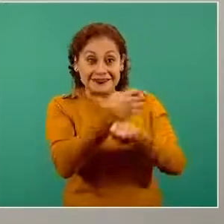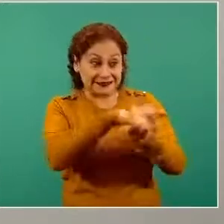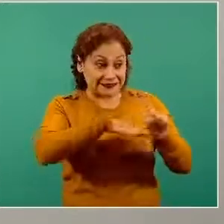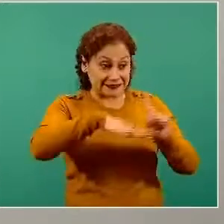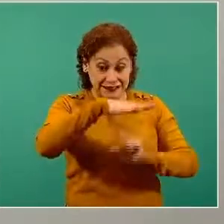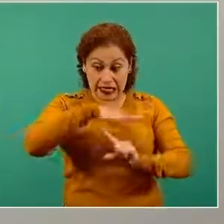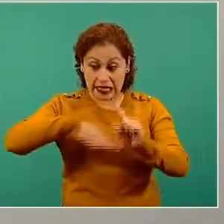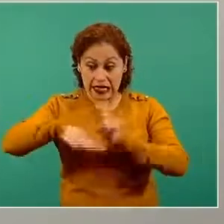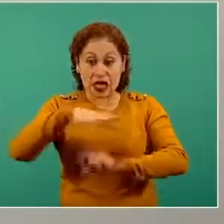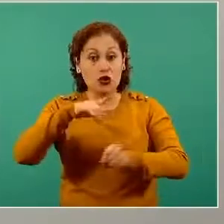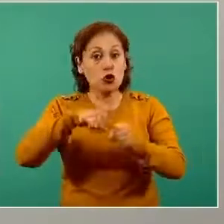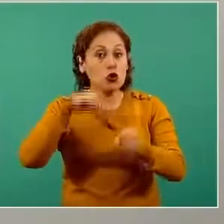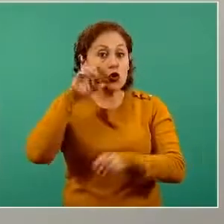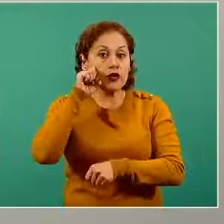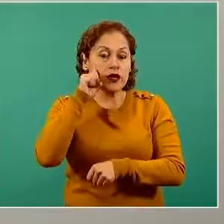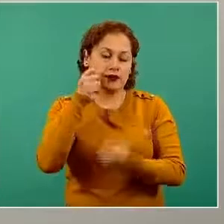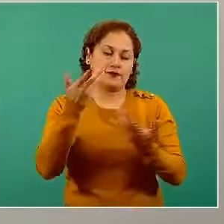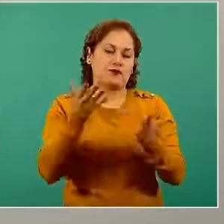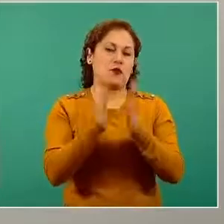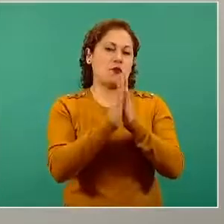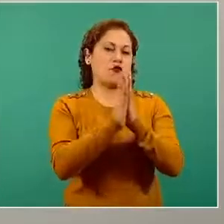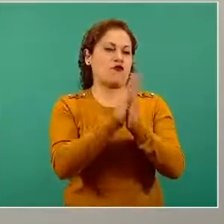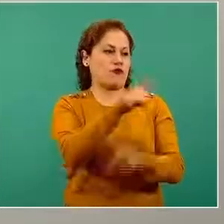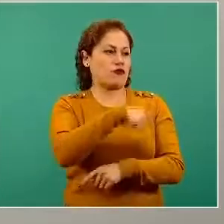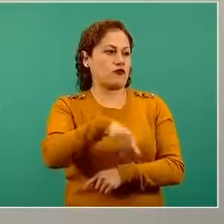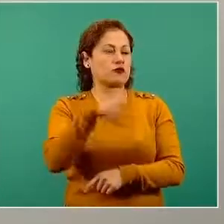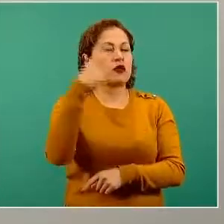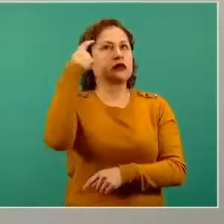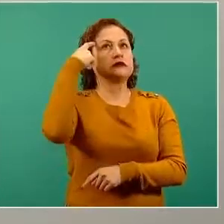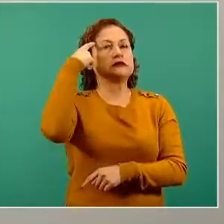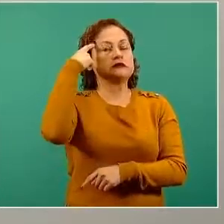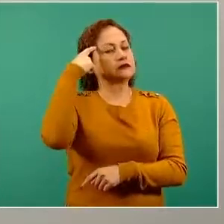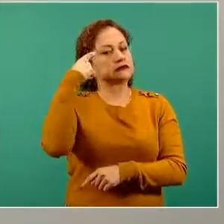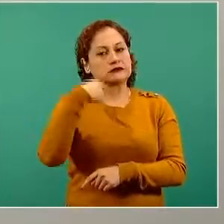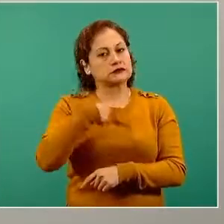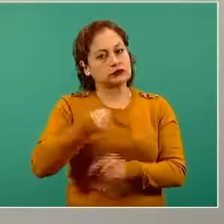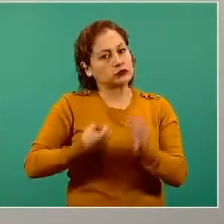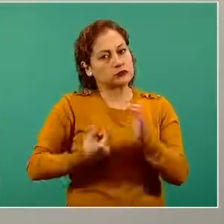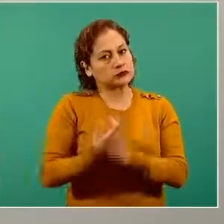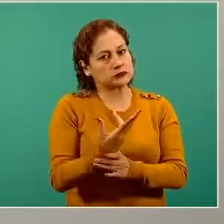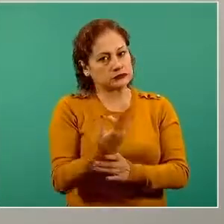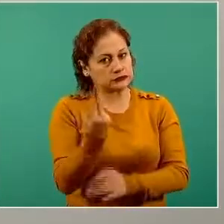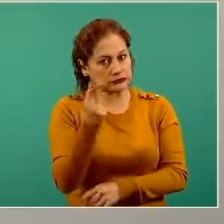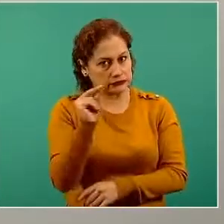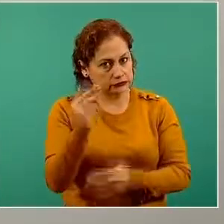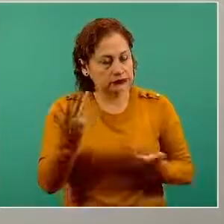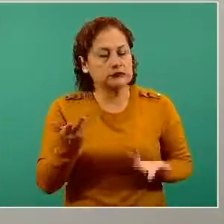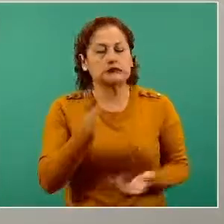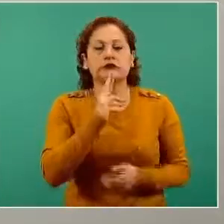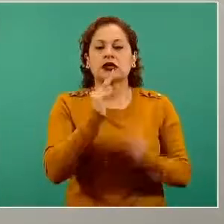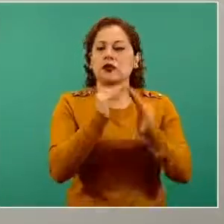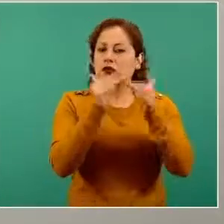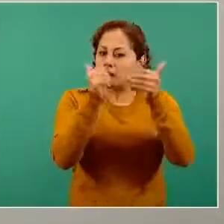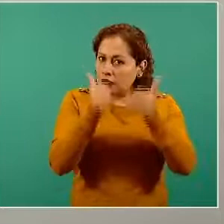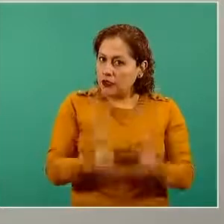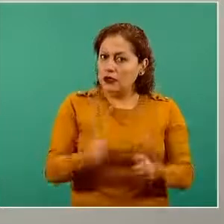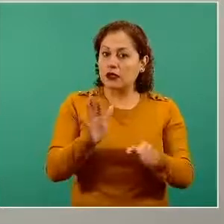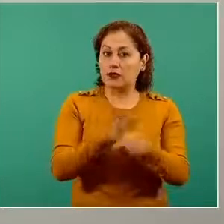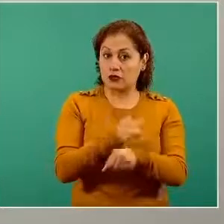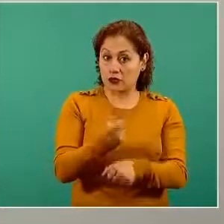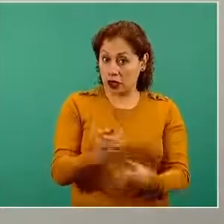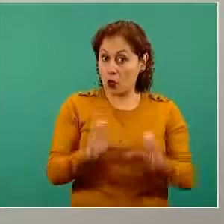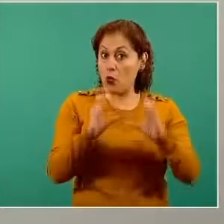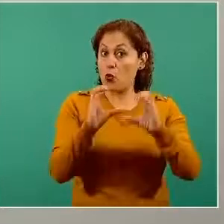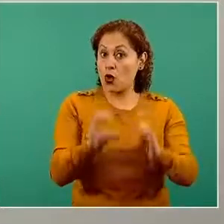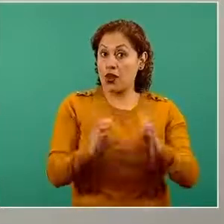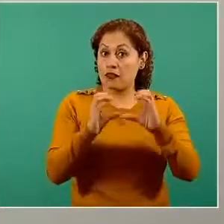nivel de riesgo de generar todavía incremento de su actividad epidémica, de subir el número de contagios,